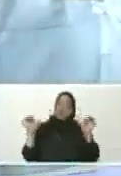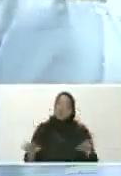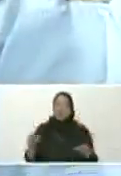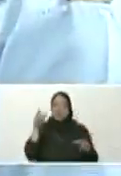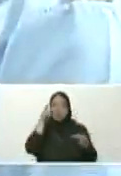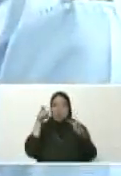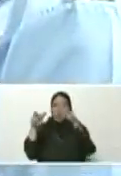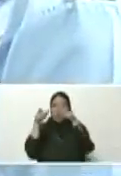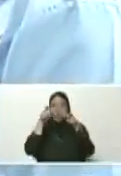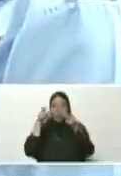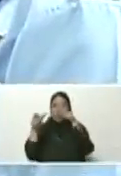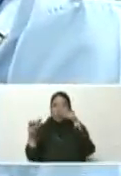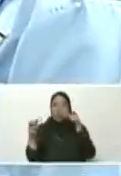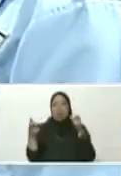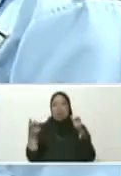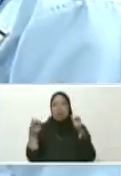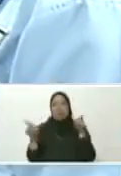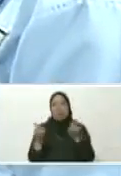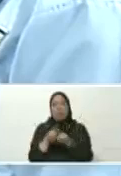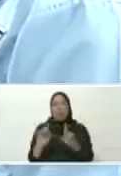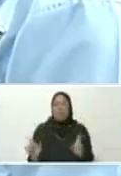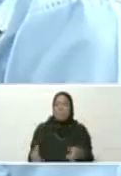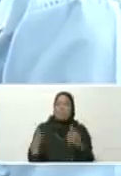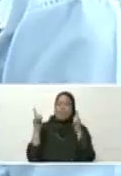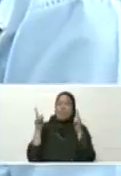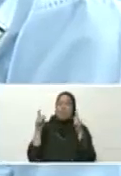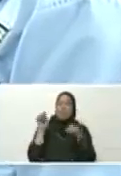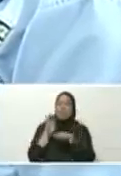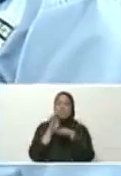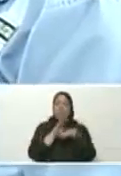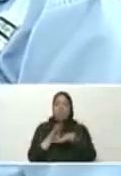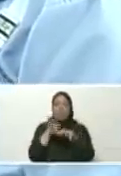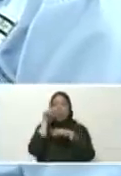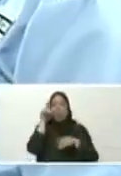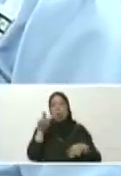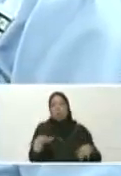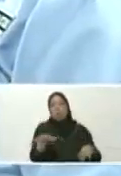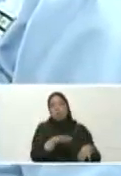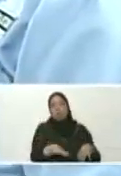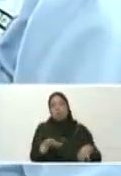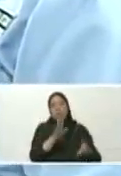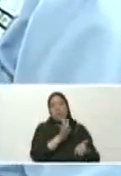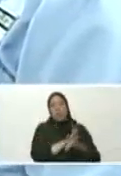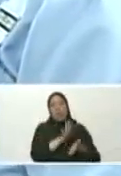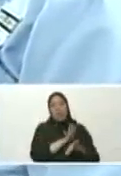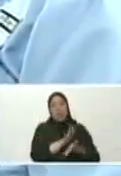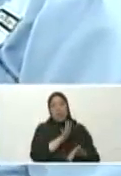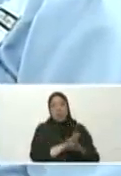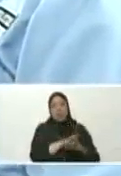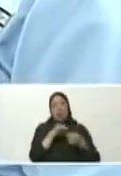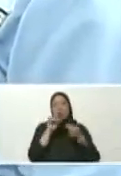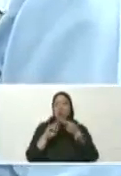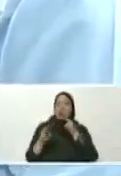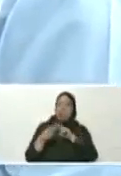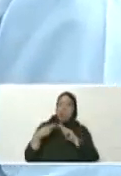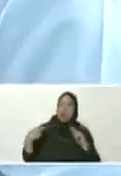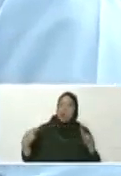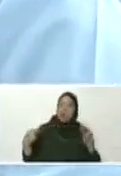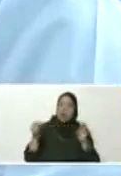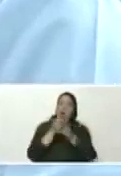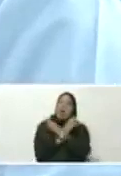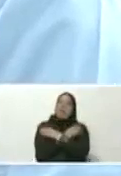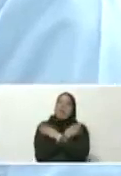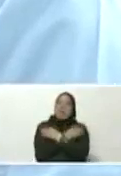vigilancia permanente de drones que le permita asegurarle a la población su tranquilidad, su paz. Oroño, te felicito